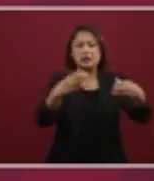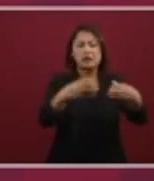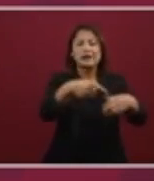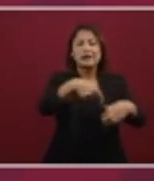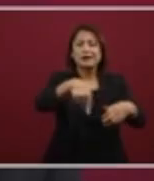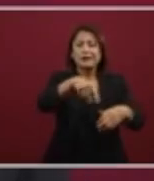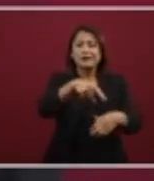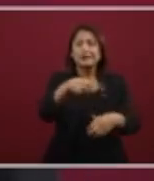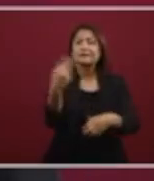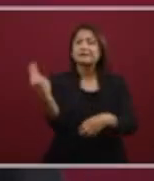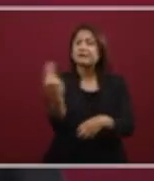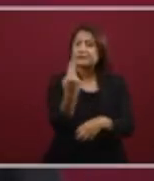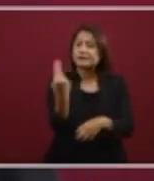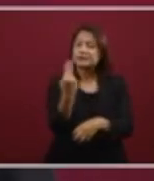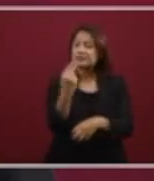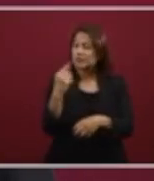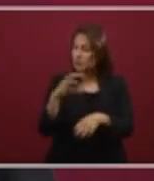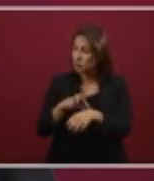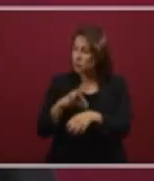tener especialistas